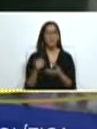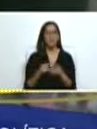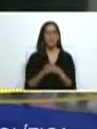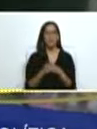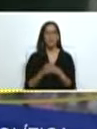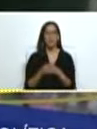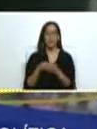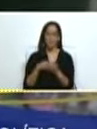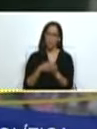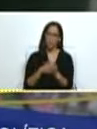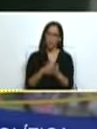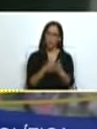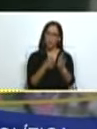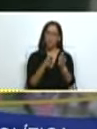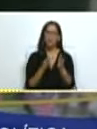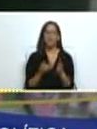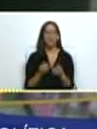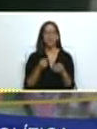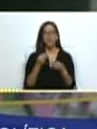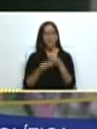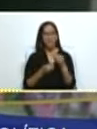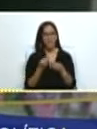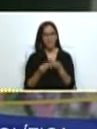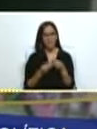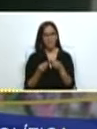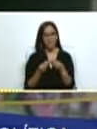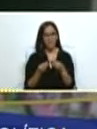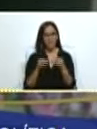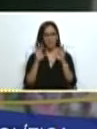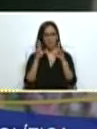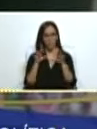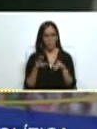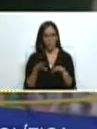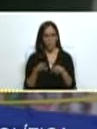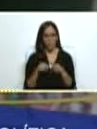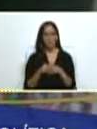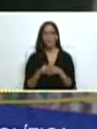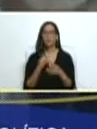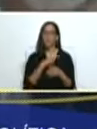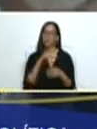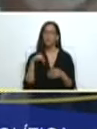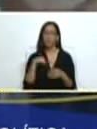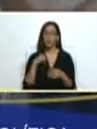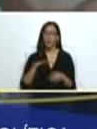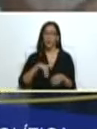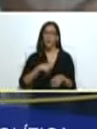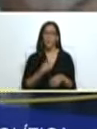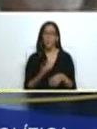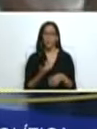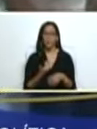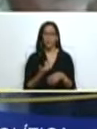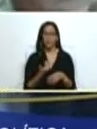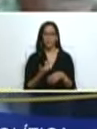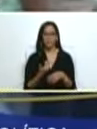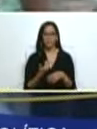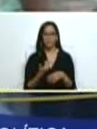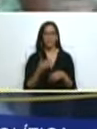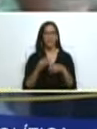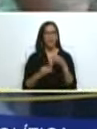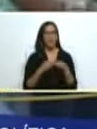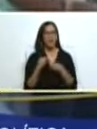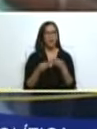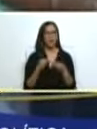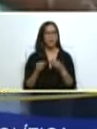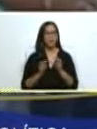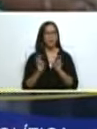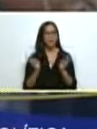ruta que viene inmersa en estos documentos, nosotros hemos podido trazar los